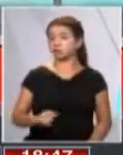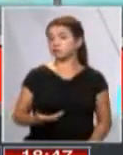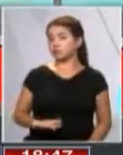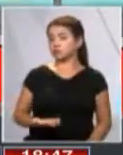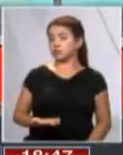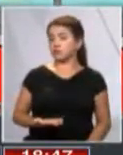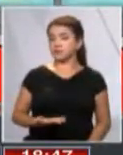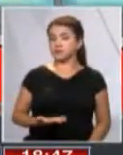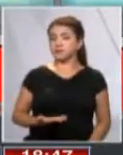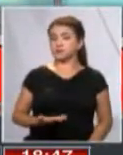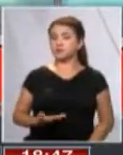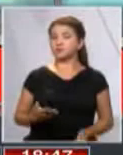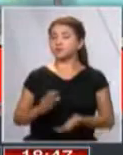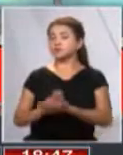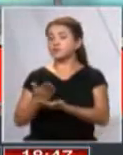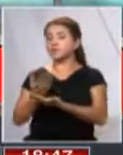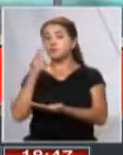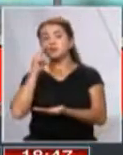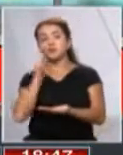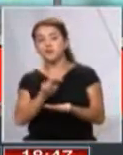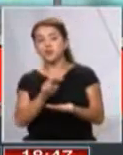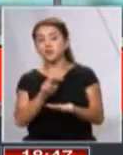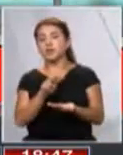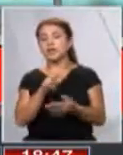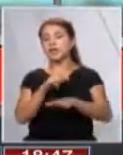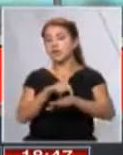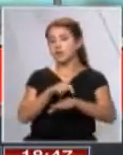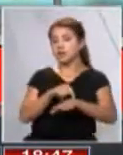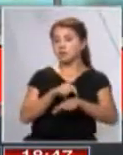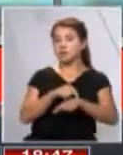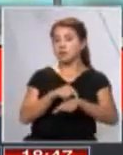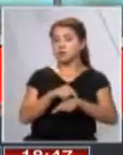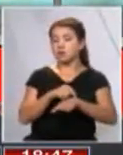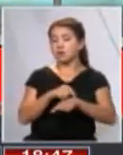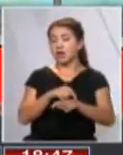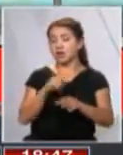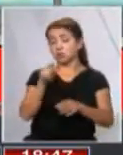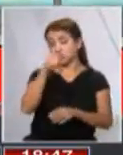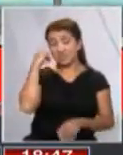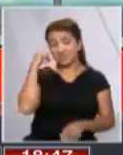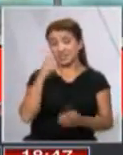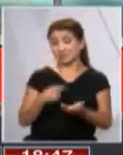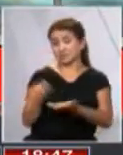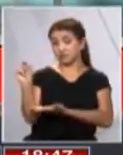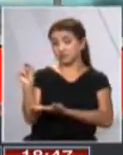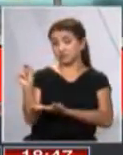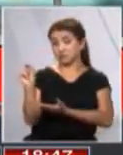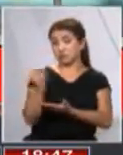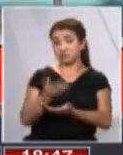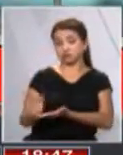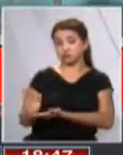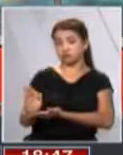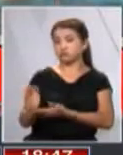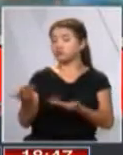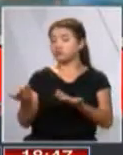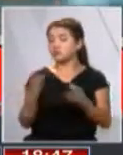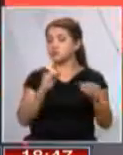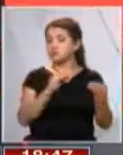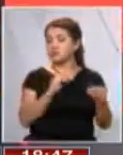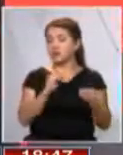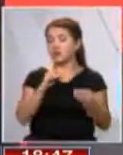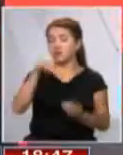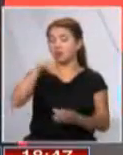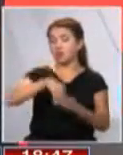tiempo de la discusión de la celeridad con lo que se puede sacar este proyecto adelante que se aborde en la discusión en el congreso